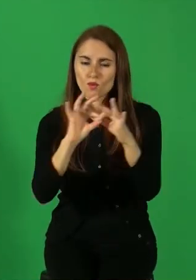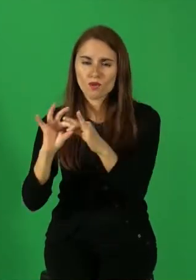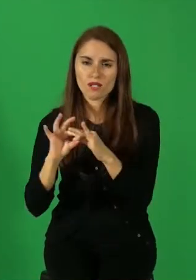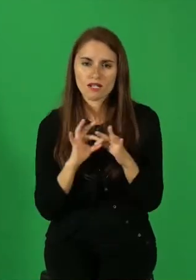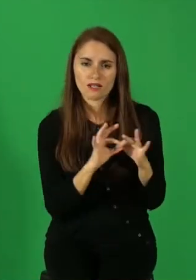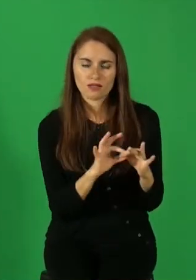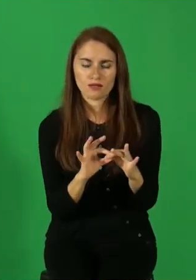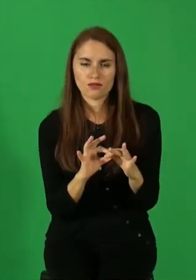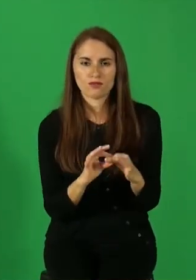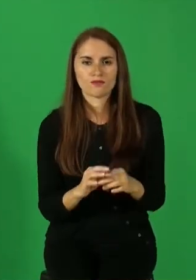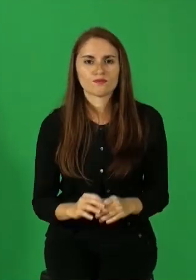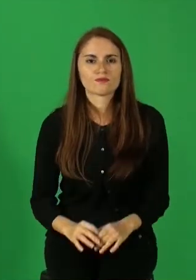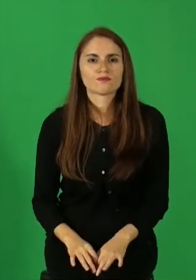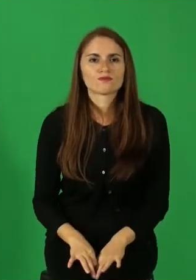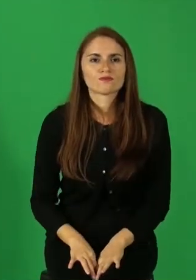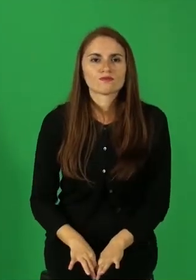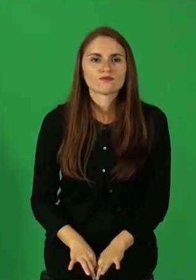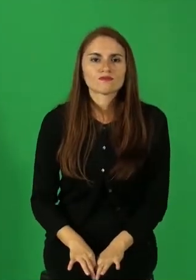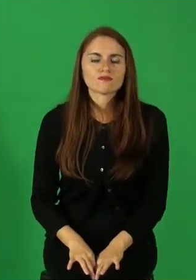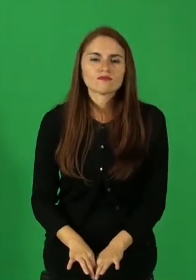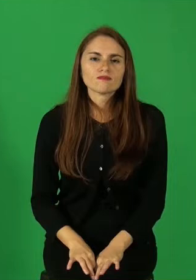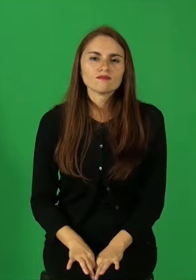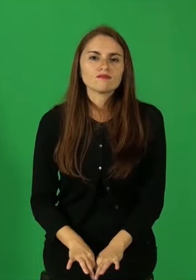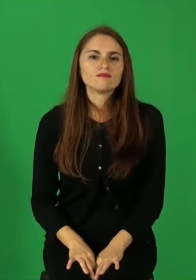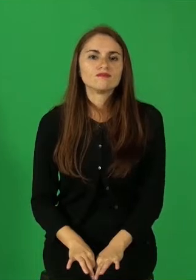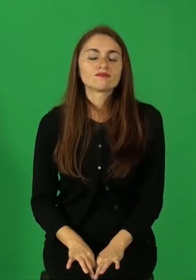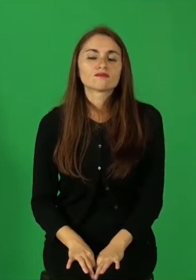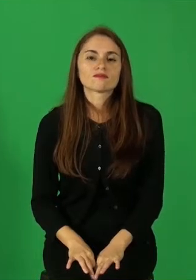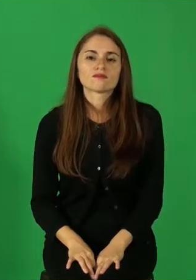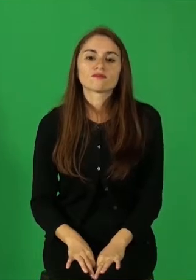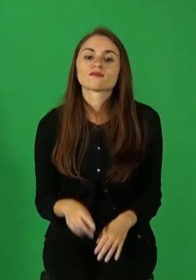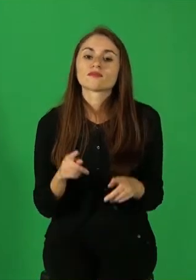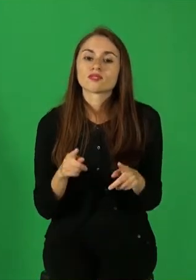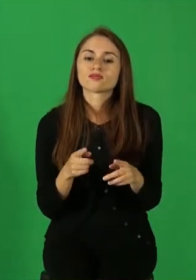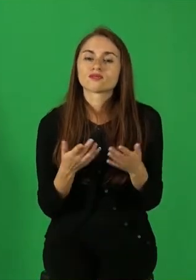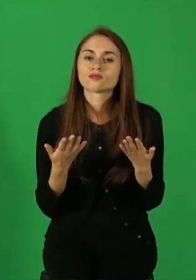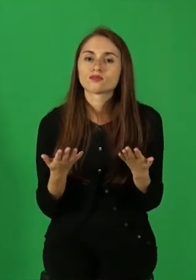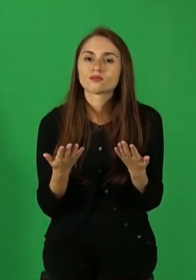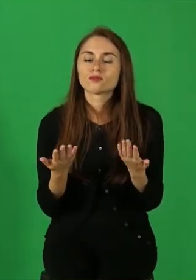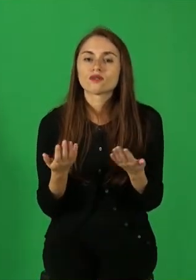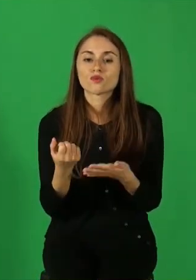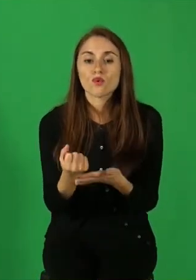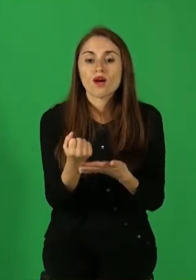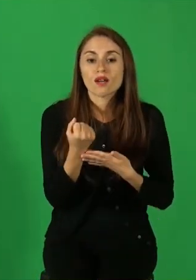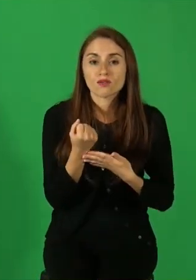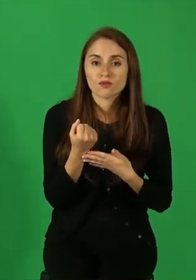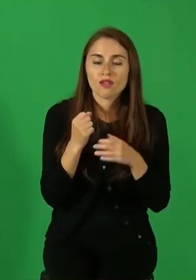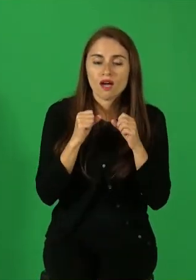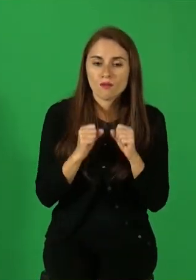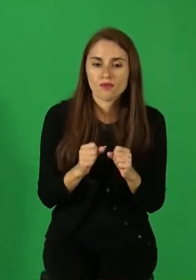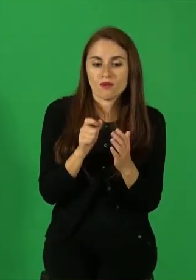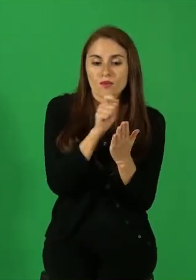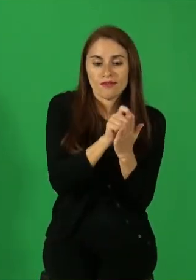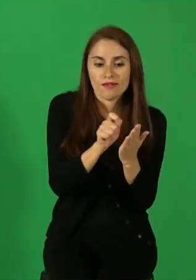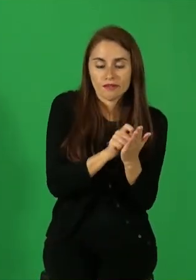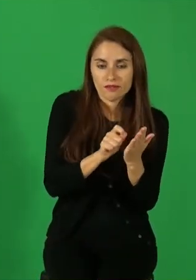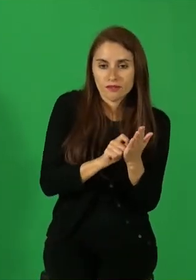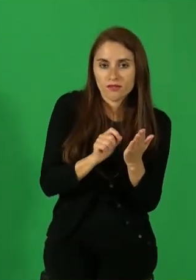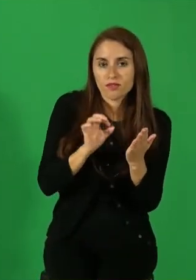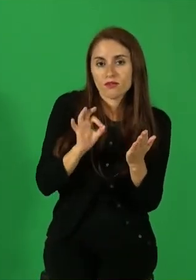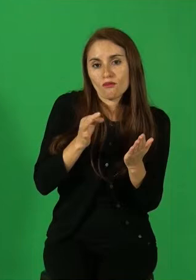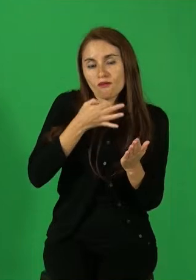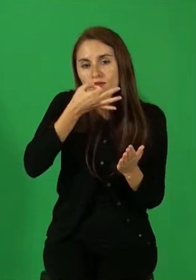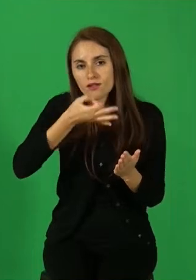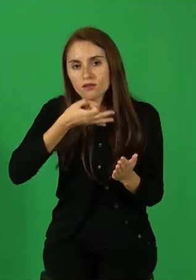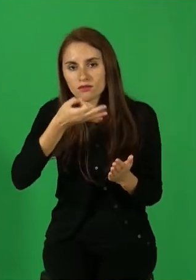son mecanismos que vamos a utilizar para unir de algún modo, como lo vemos acá en